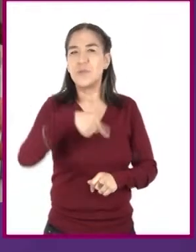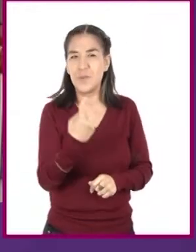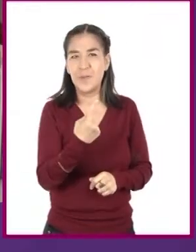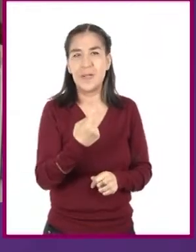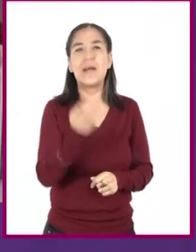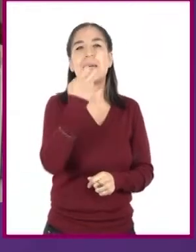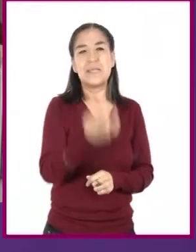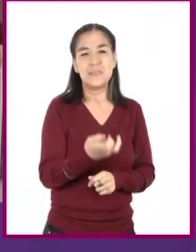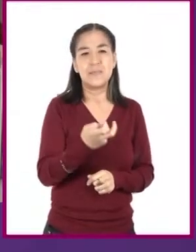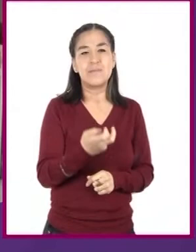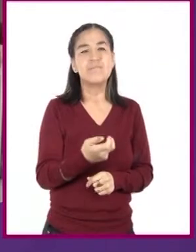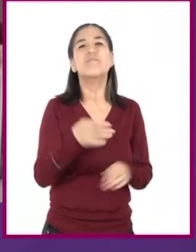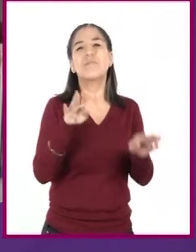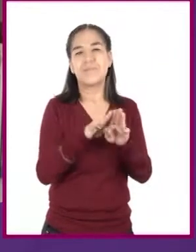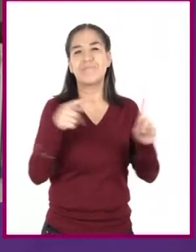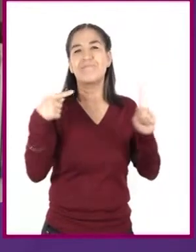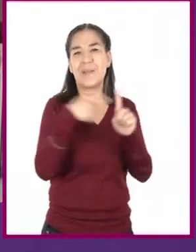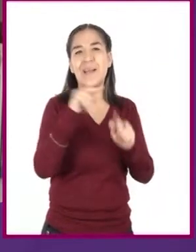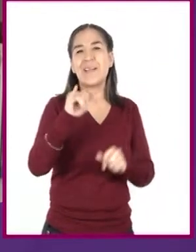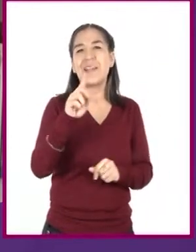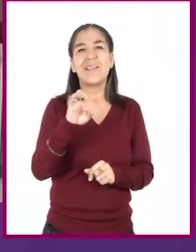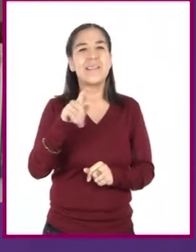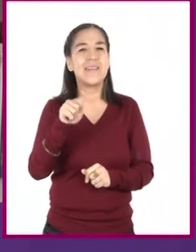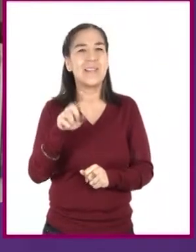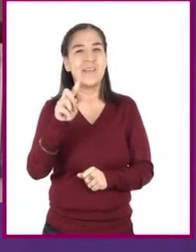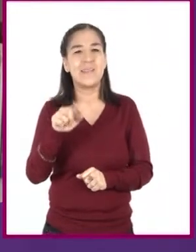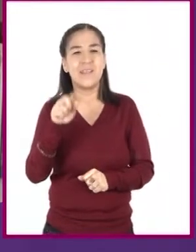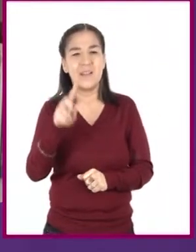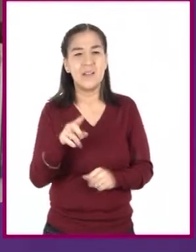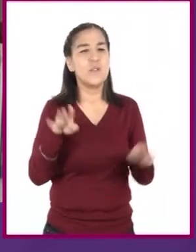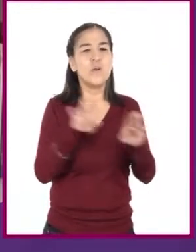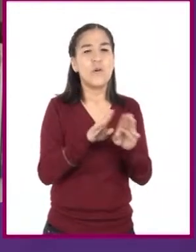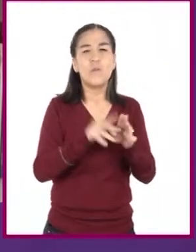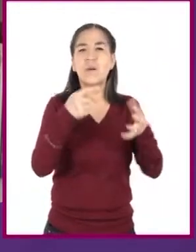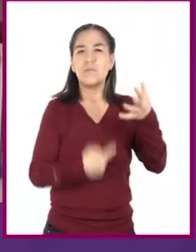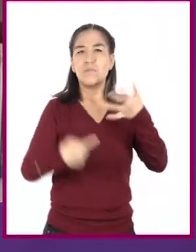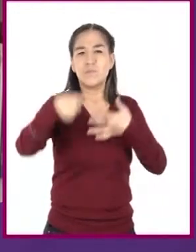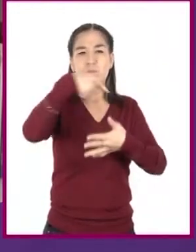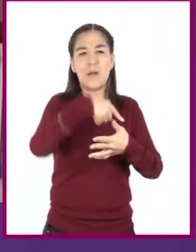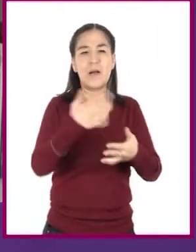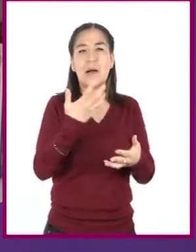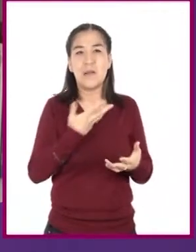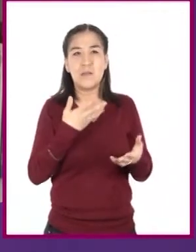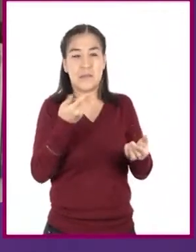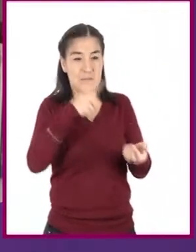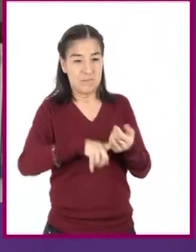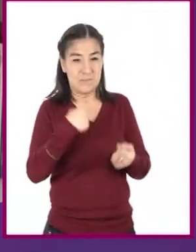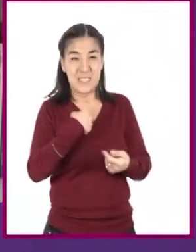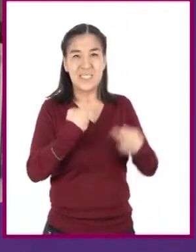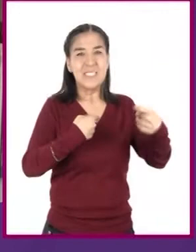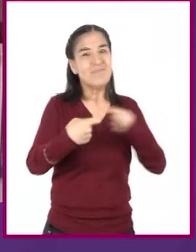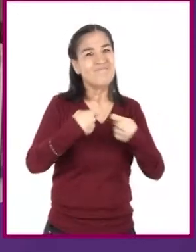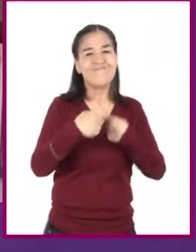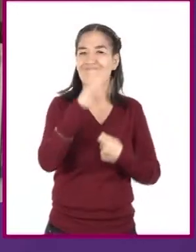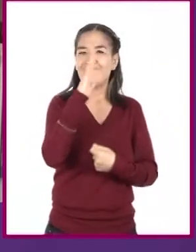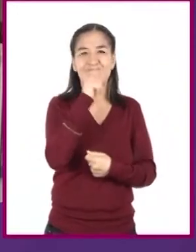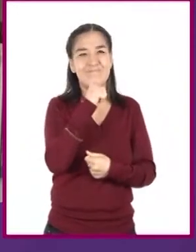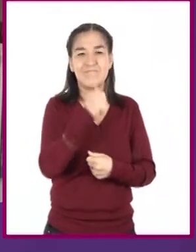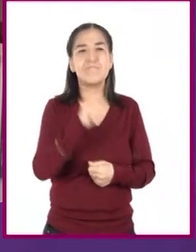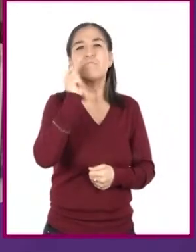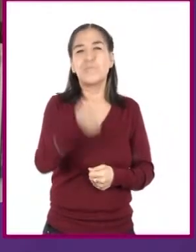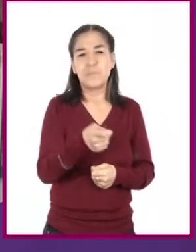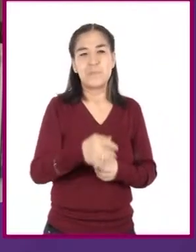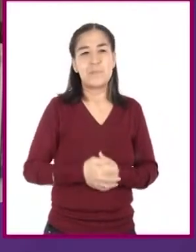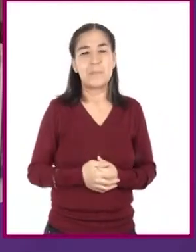eso es nuestra identidad. Que estas condiciones estructurales no tenemos nosotros el control de ellas. Por ejemplo, mi